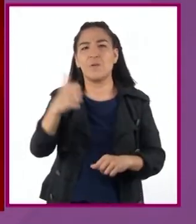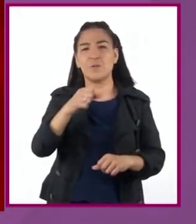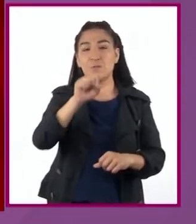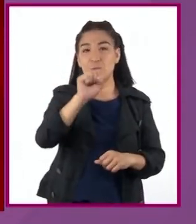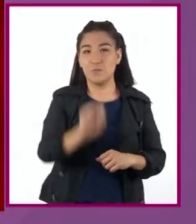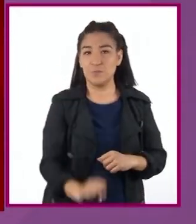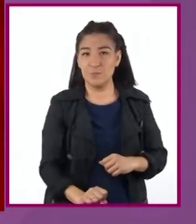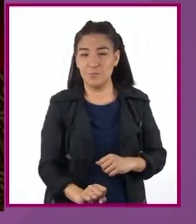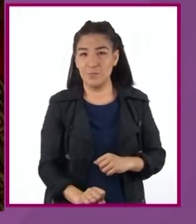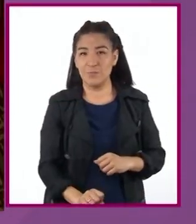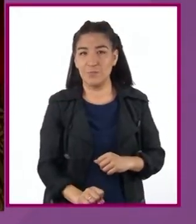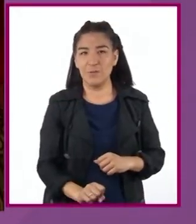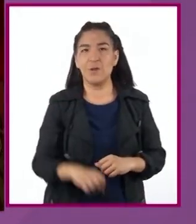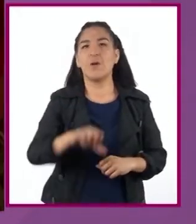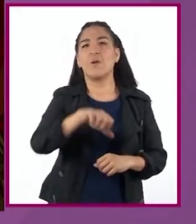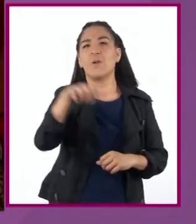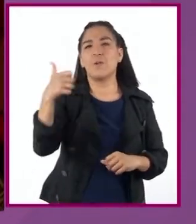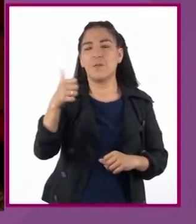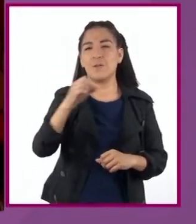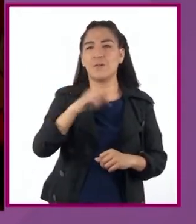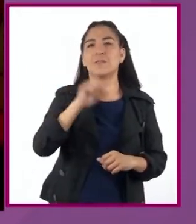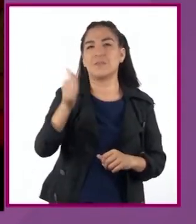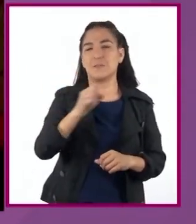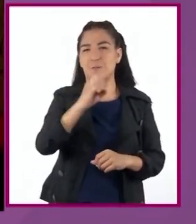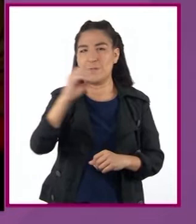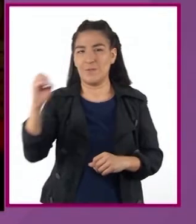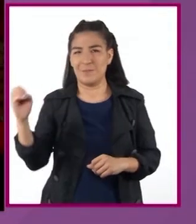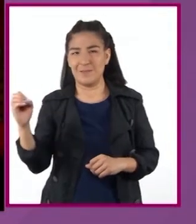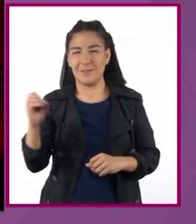sur y otros hacia el oriente.